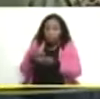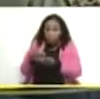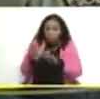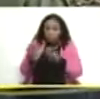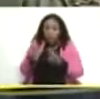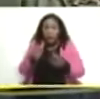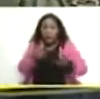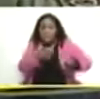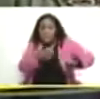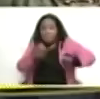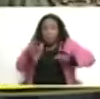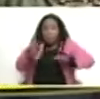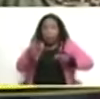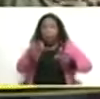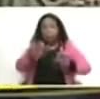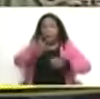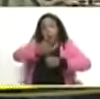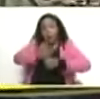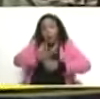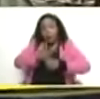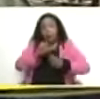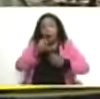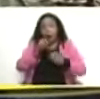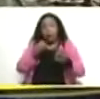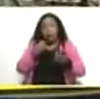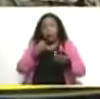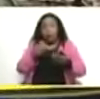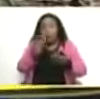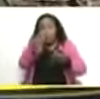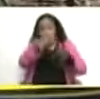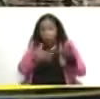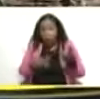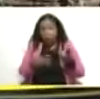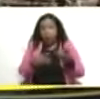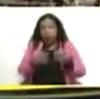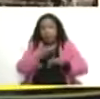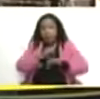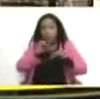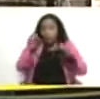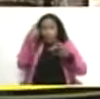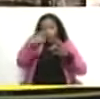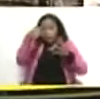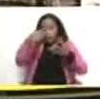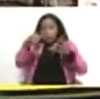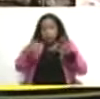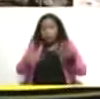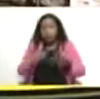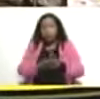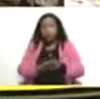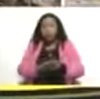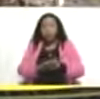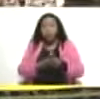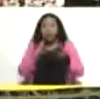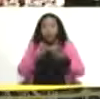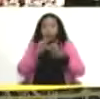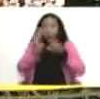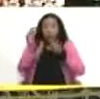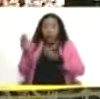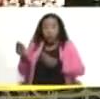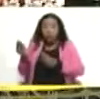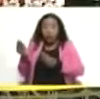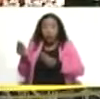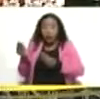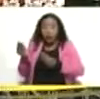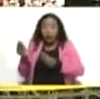de armas, municiones y explosivos, etcétera, etcétera, y garantizando